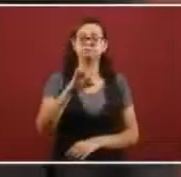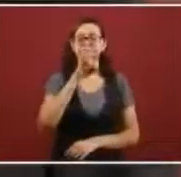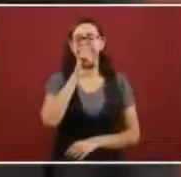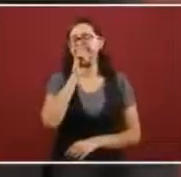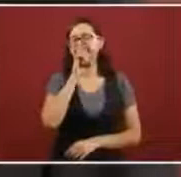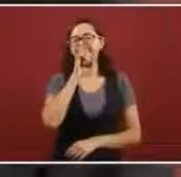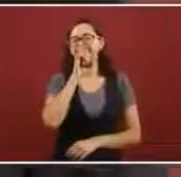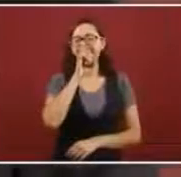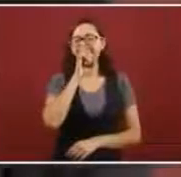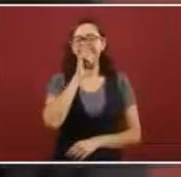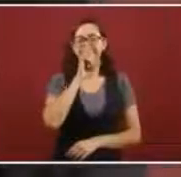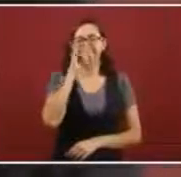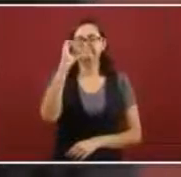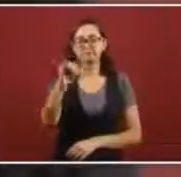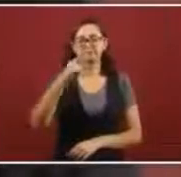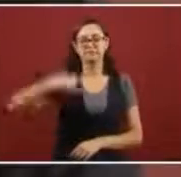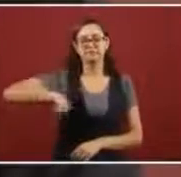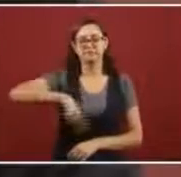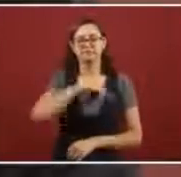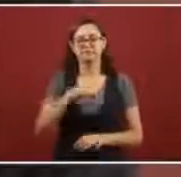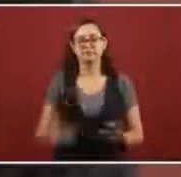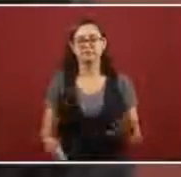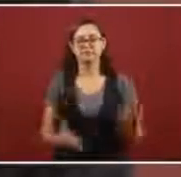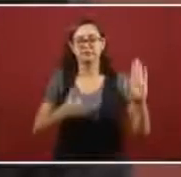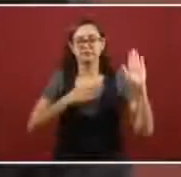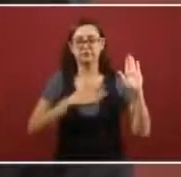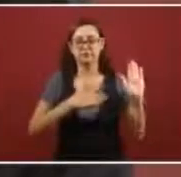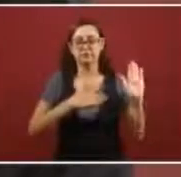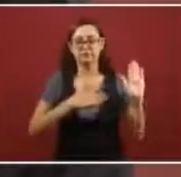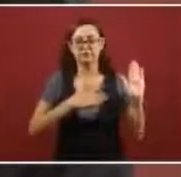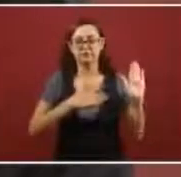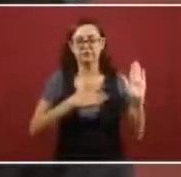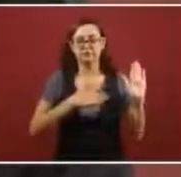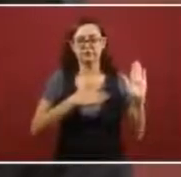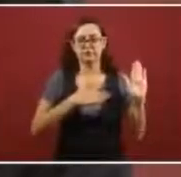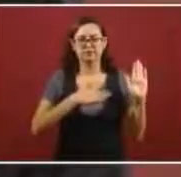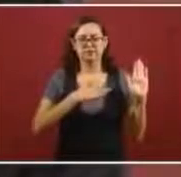pasado. Ese es nuestro compromiso. Estoy muy